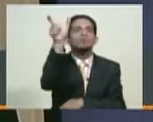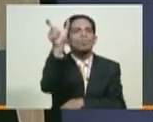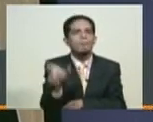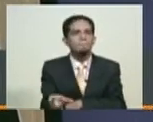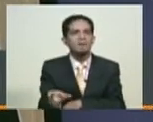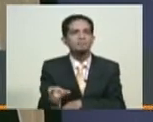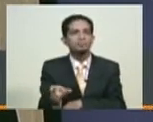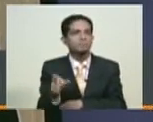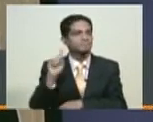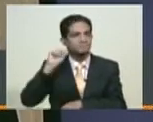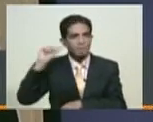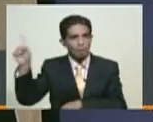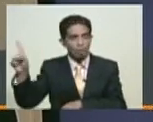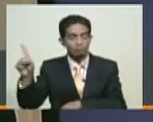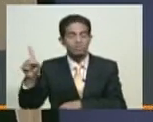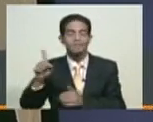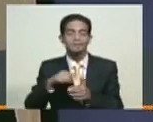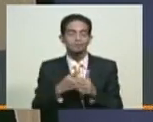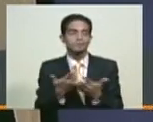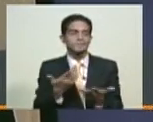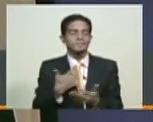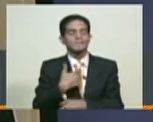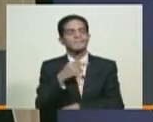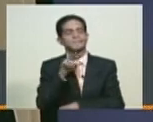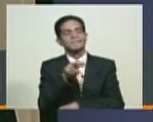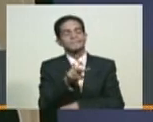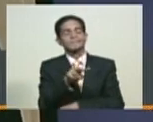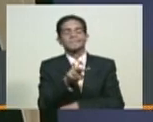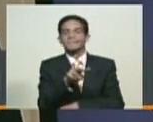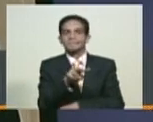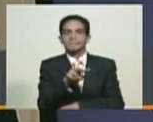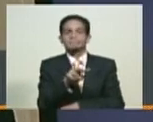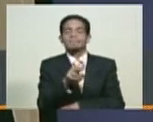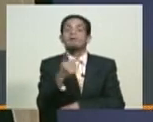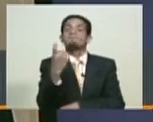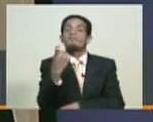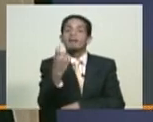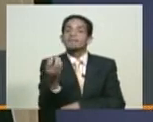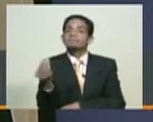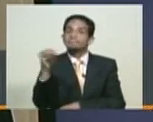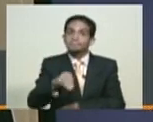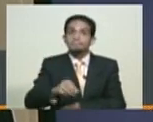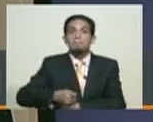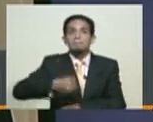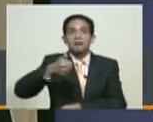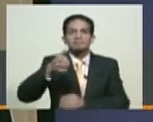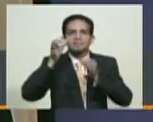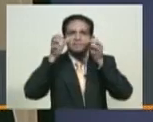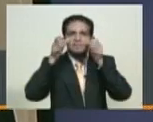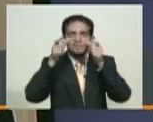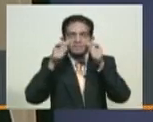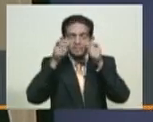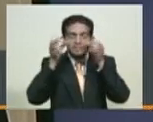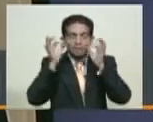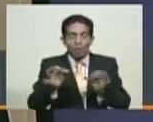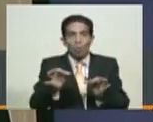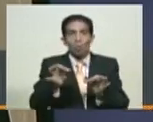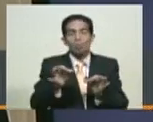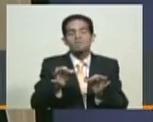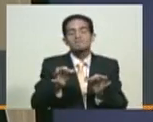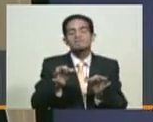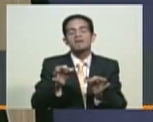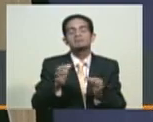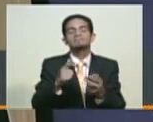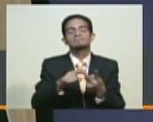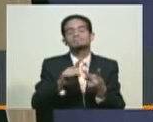de que reforcemos el tema de la seguridad ciudadana de que reforcemos el tema de la seguridad alimenticia de que